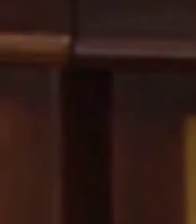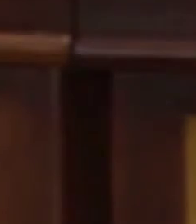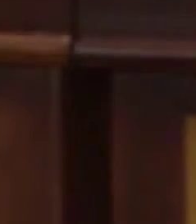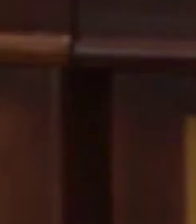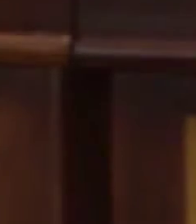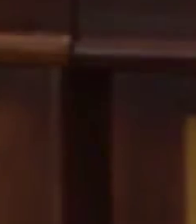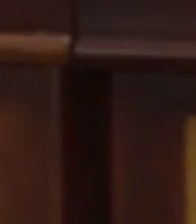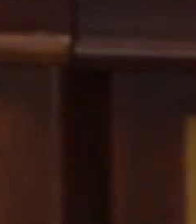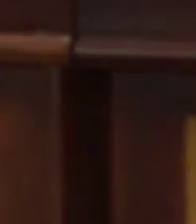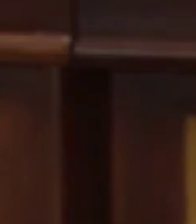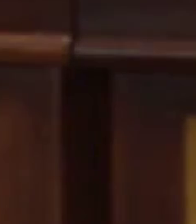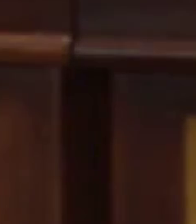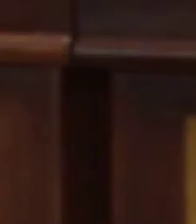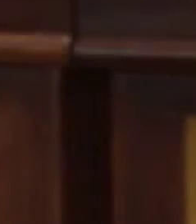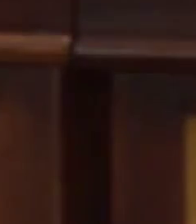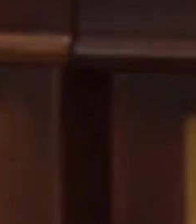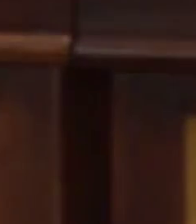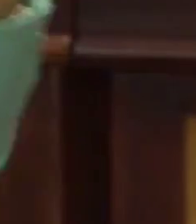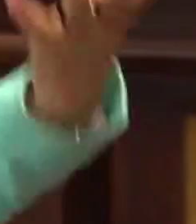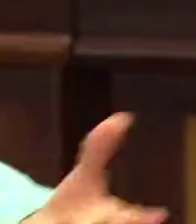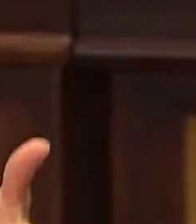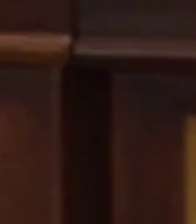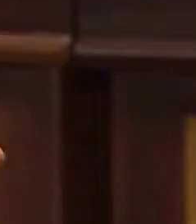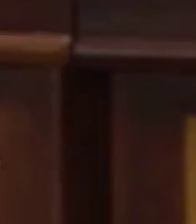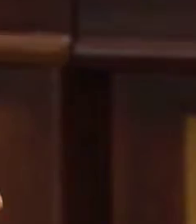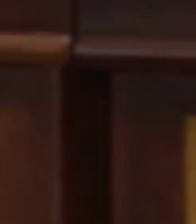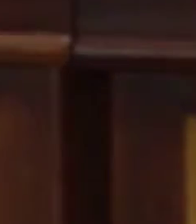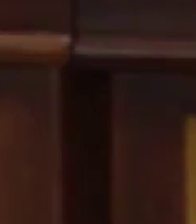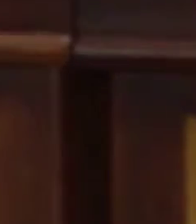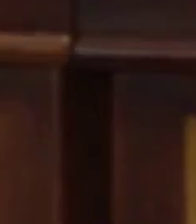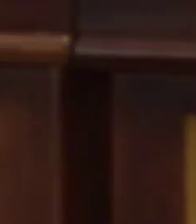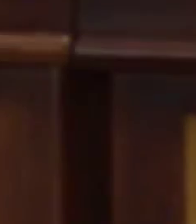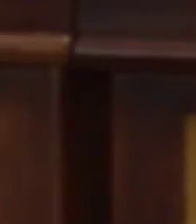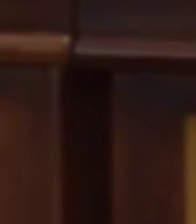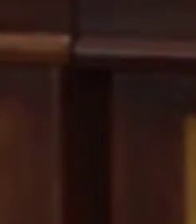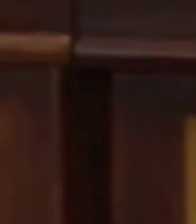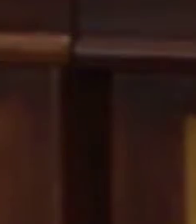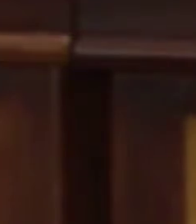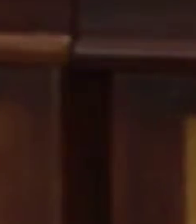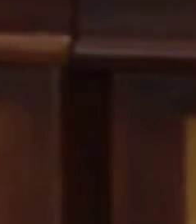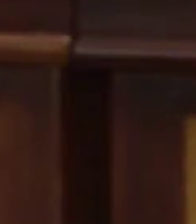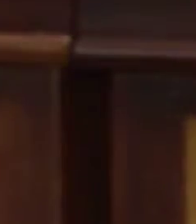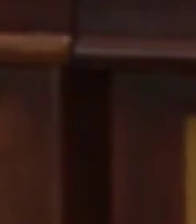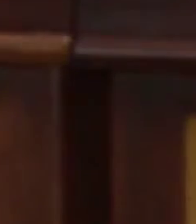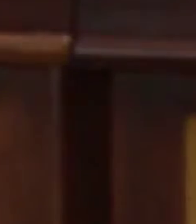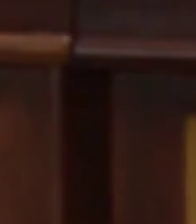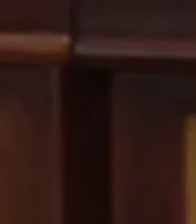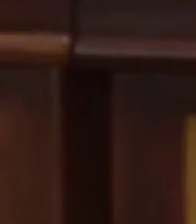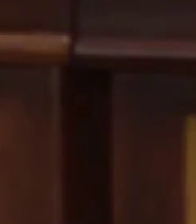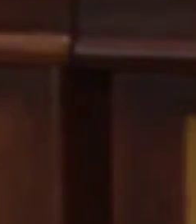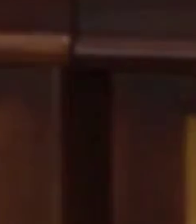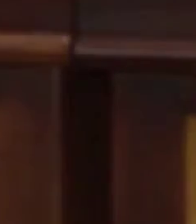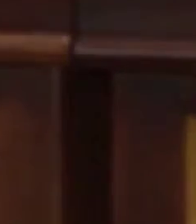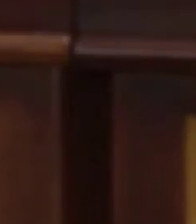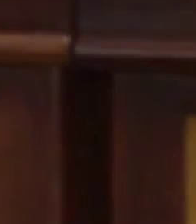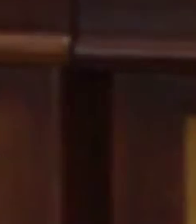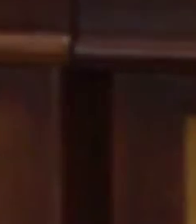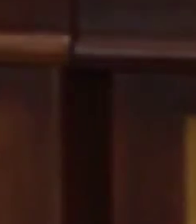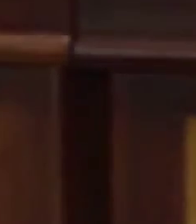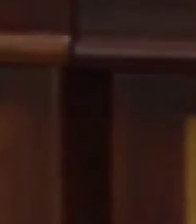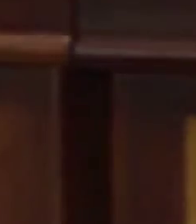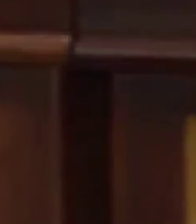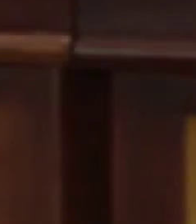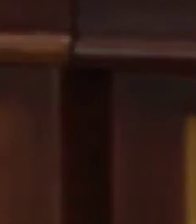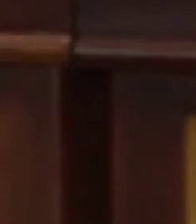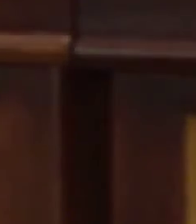hacer también una segunda parte de esas jornadas de desplazamientos que van a ser esfuerzos importantes para que también tengan una expresión alrededor de los mismos temas